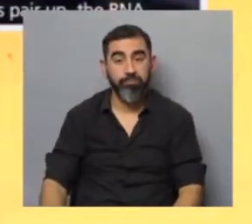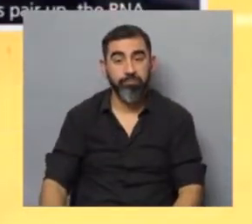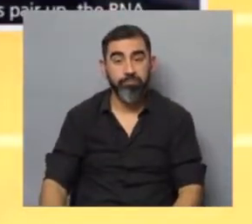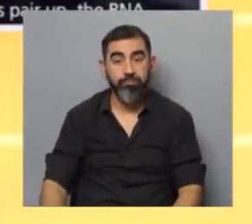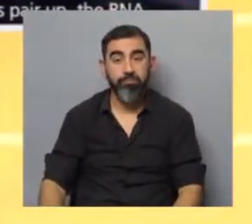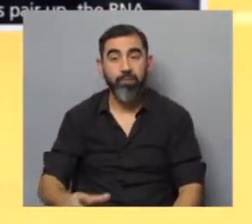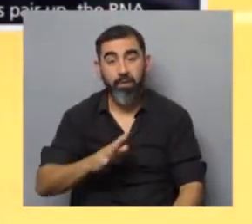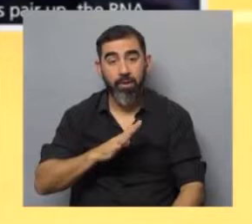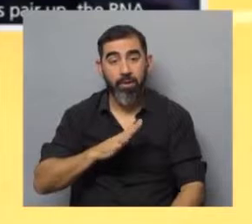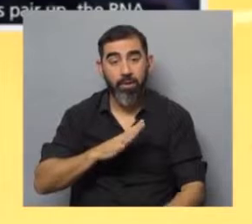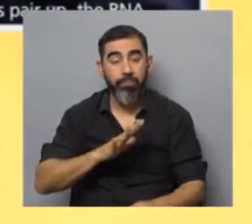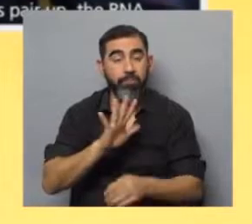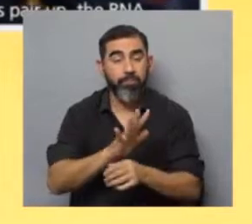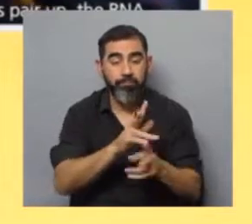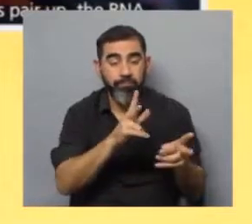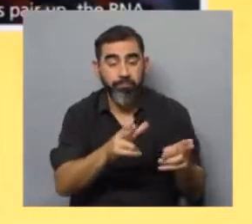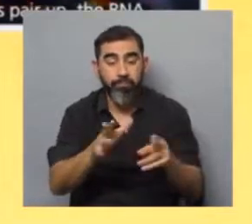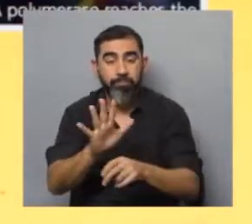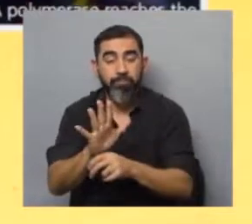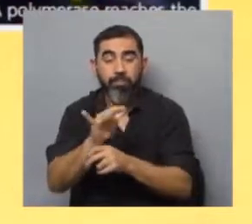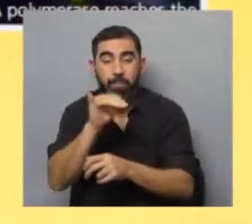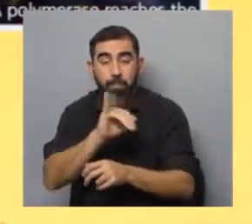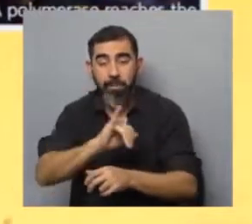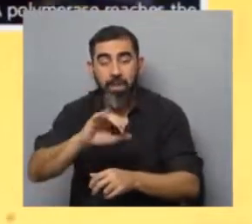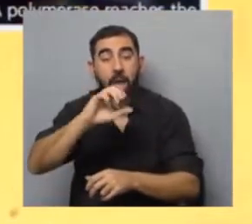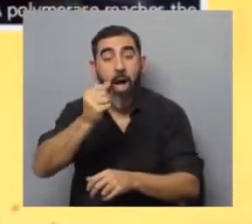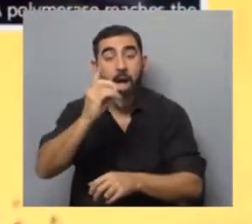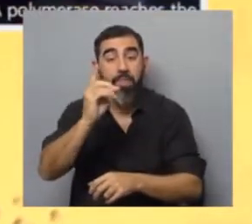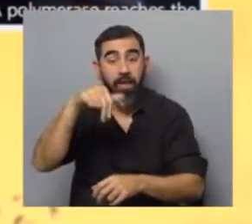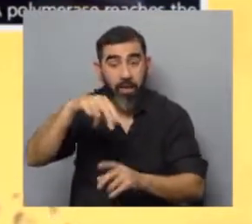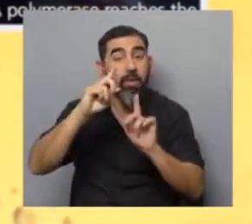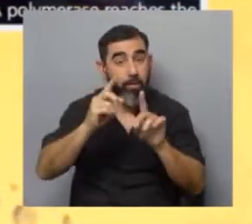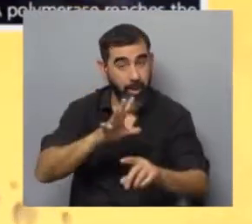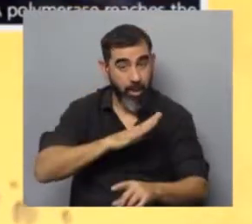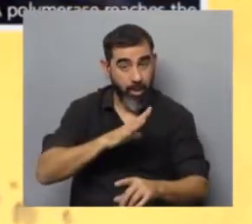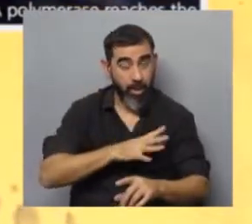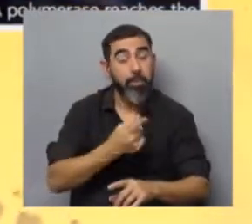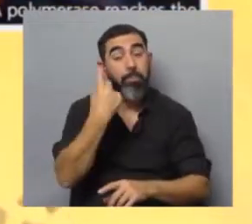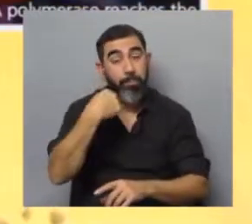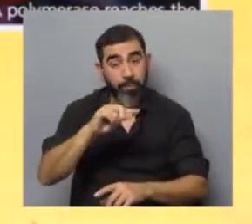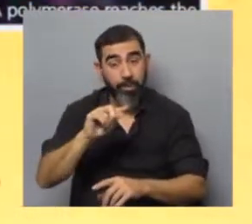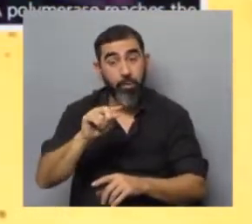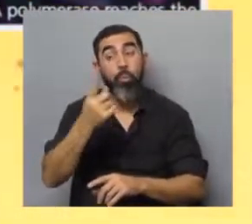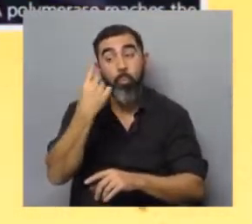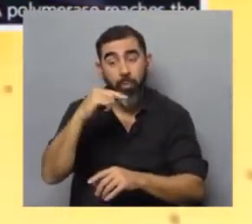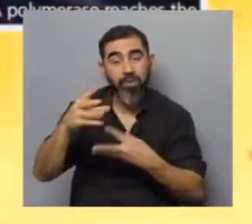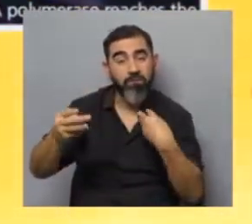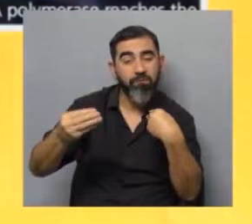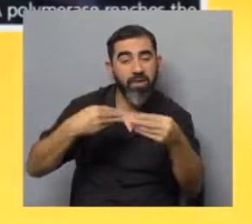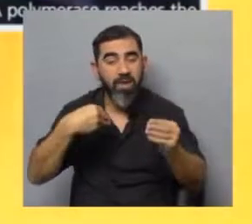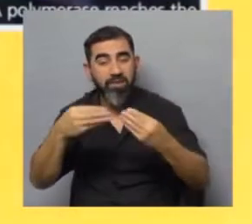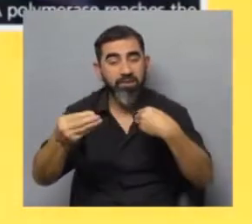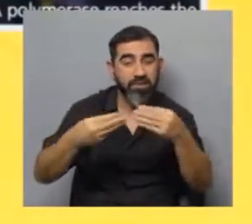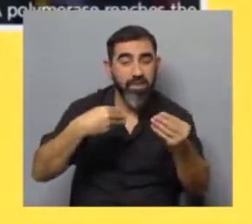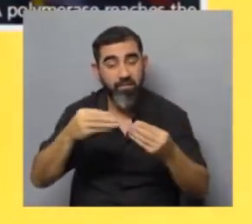va dando lugar a un patrón, a un mensaje, que eso el ADN lo tiene también, pero que fruto de esa flexibilidad